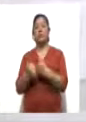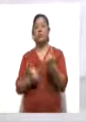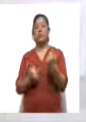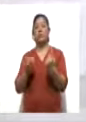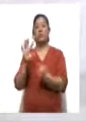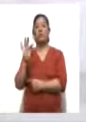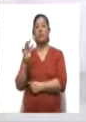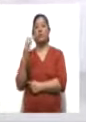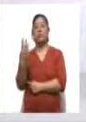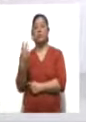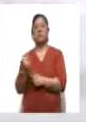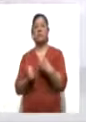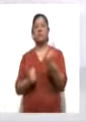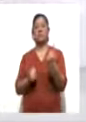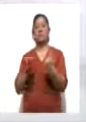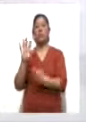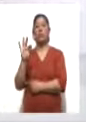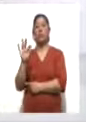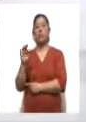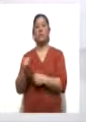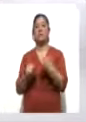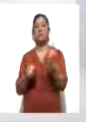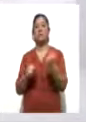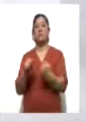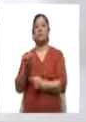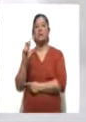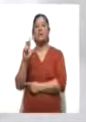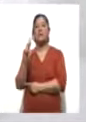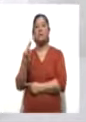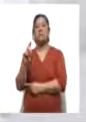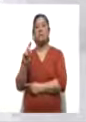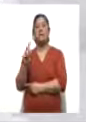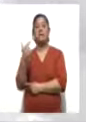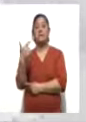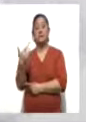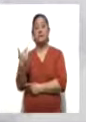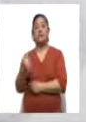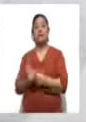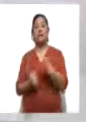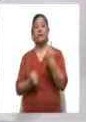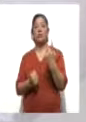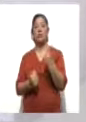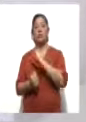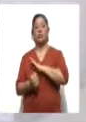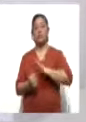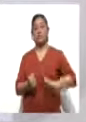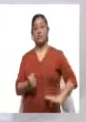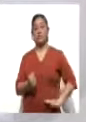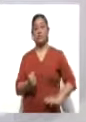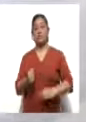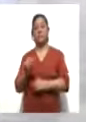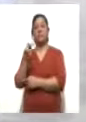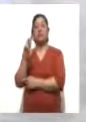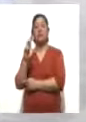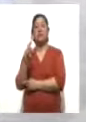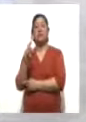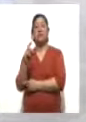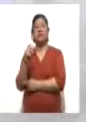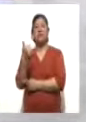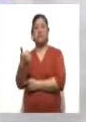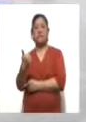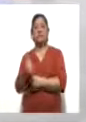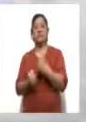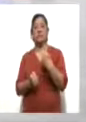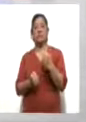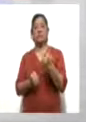Citlaltepec 44, Texoloc 43, Atlangatepec 40, Muñoz de Domingo Arenas 37, Santorum